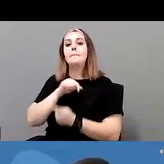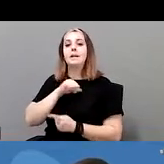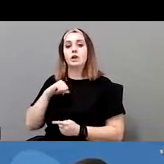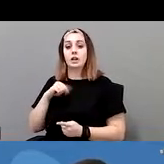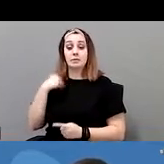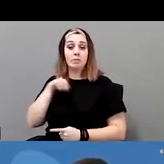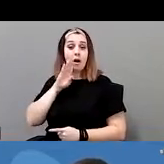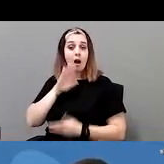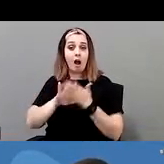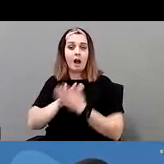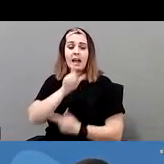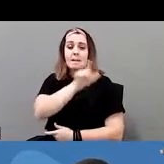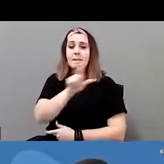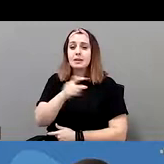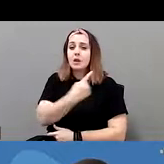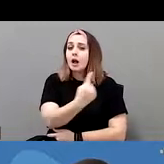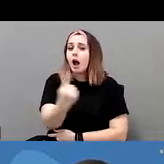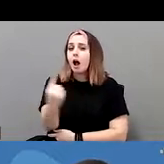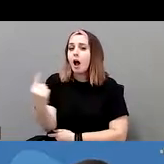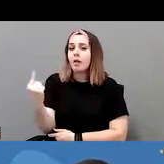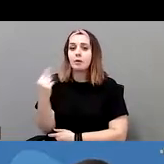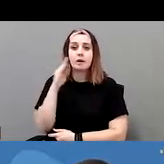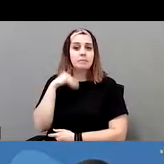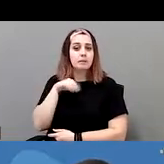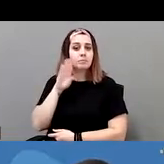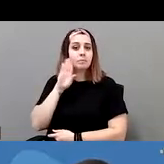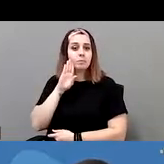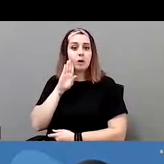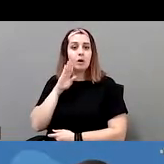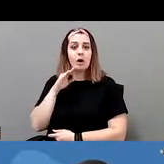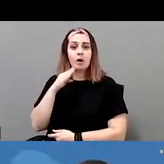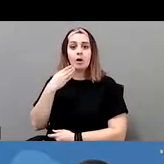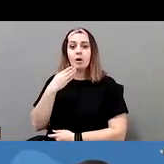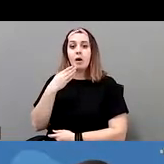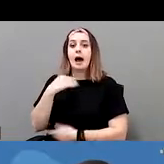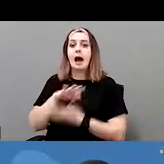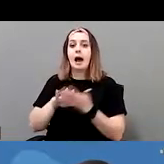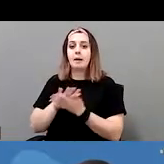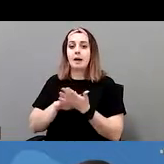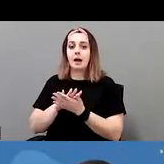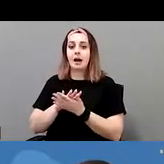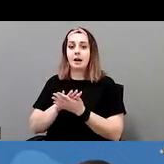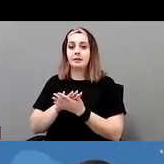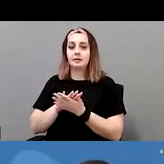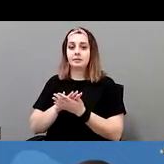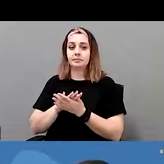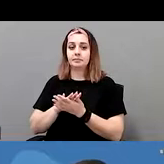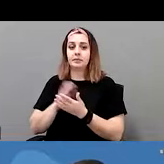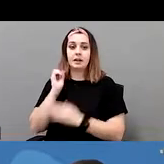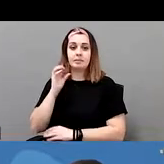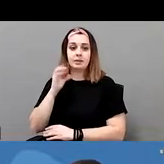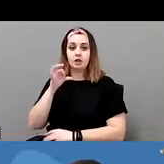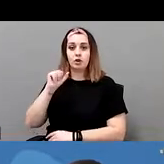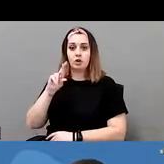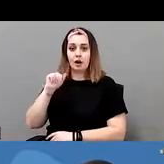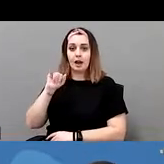hablado, cada individuo, y comentaba de manera explícita también Soraya en su presentación, en función de